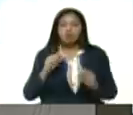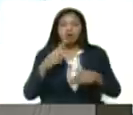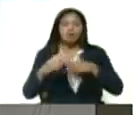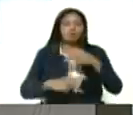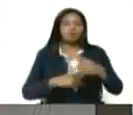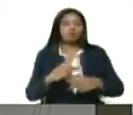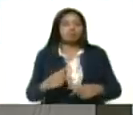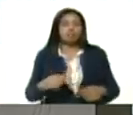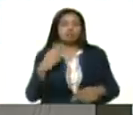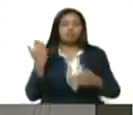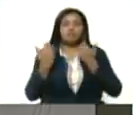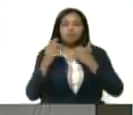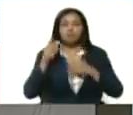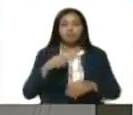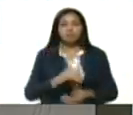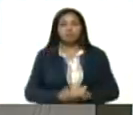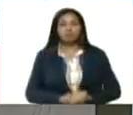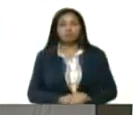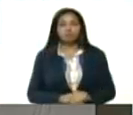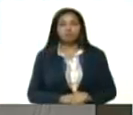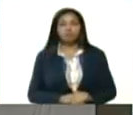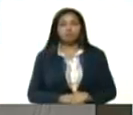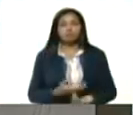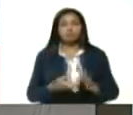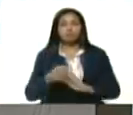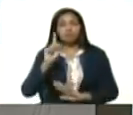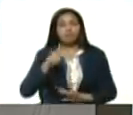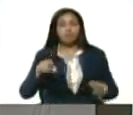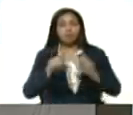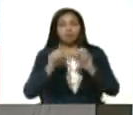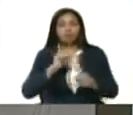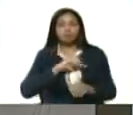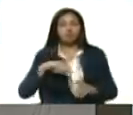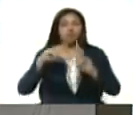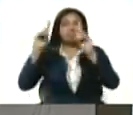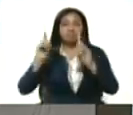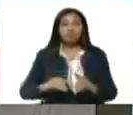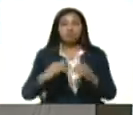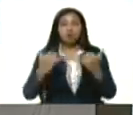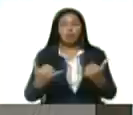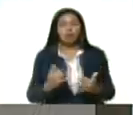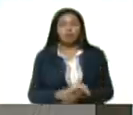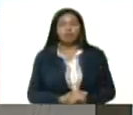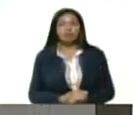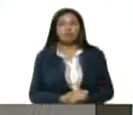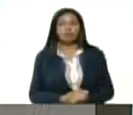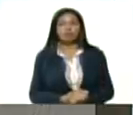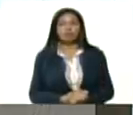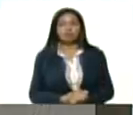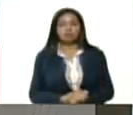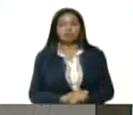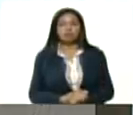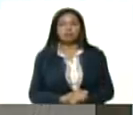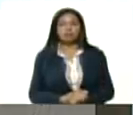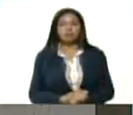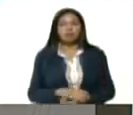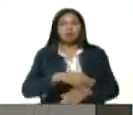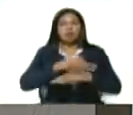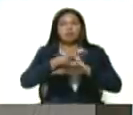de infección. Por eso también hemos decidido el confinamiento de los